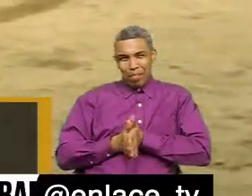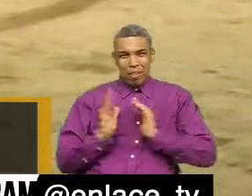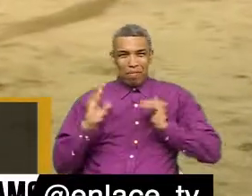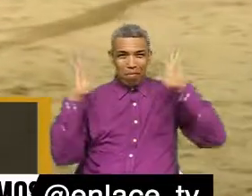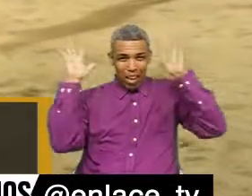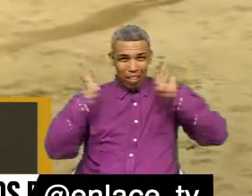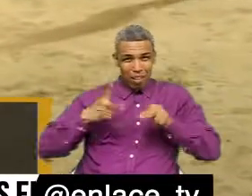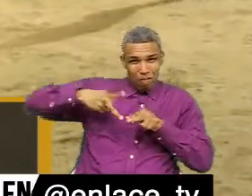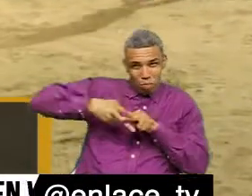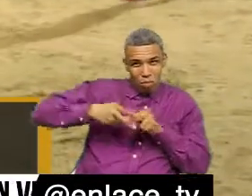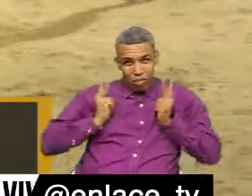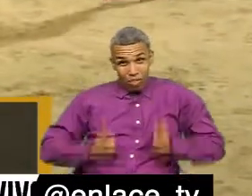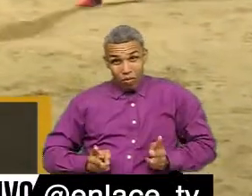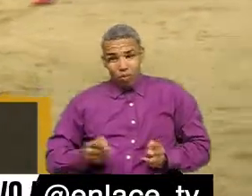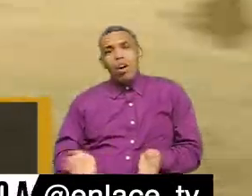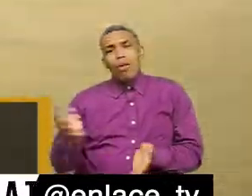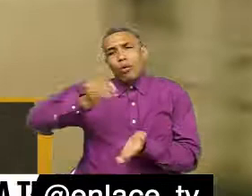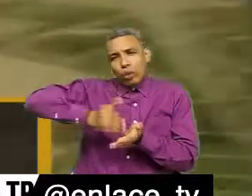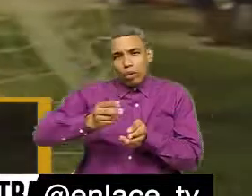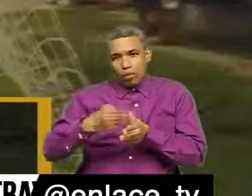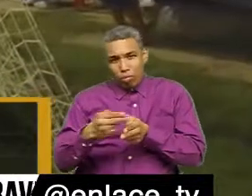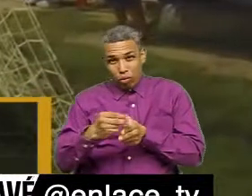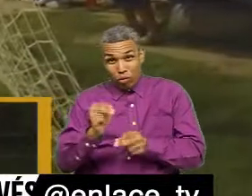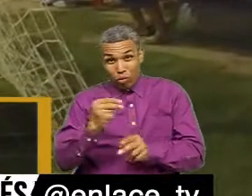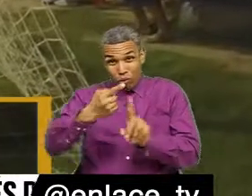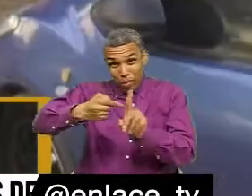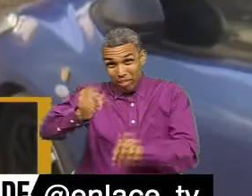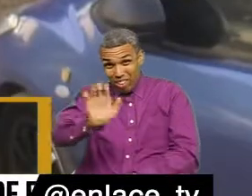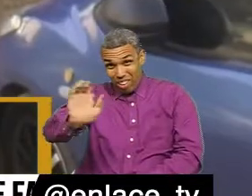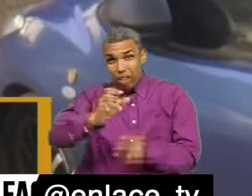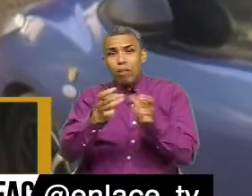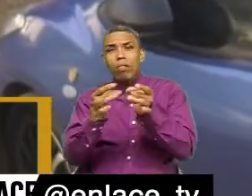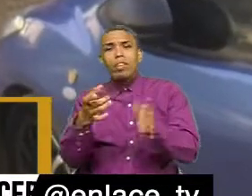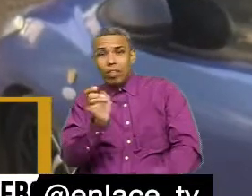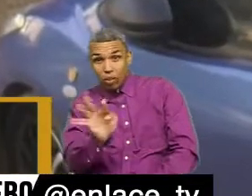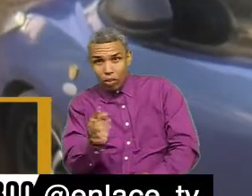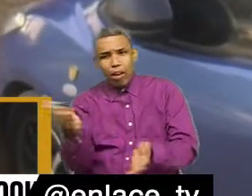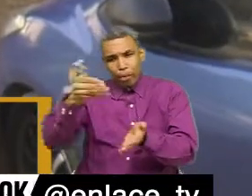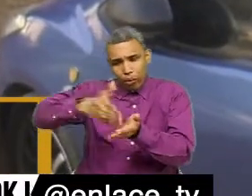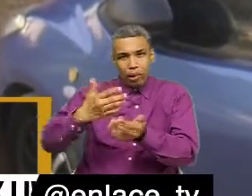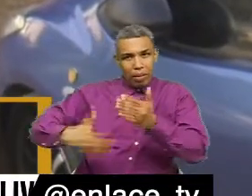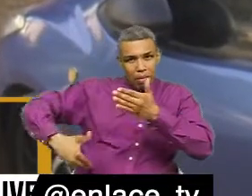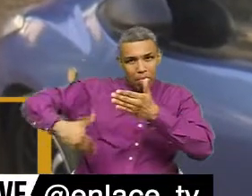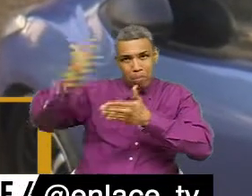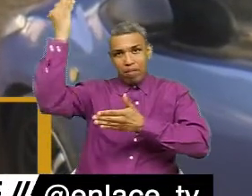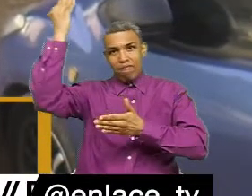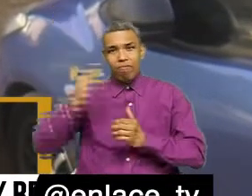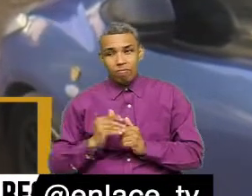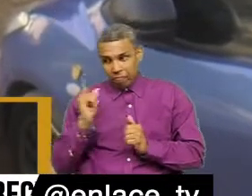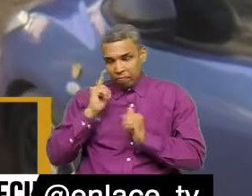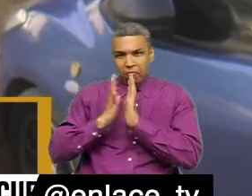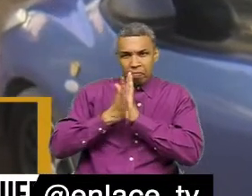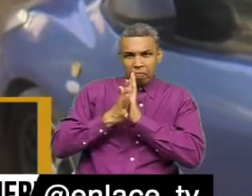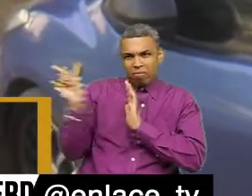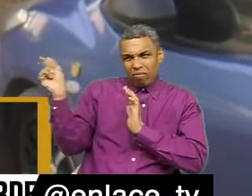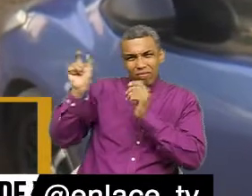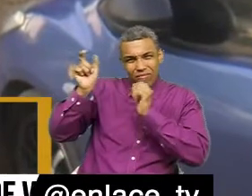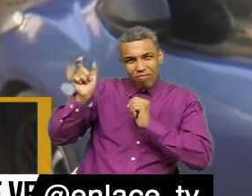de la Polipolvo. Así lo da a conocer el organizador de este certamen deportivo. El torneo lo estamos reiniciando para el día 14 de